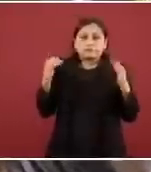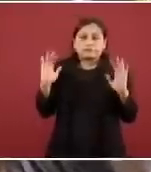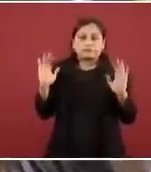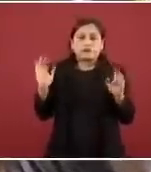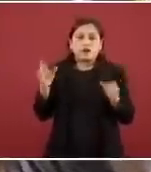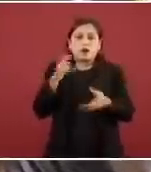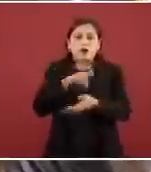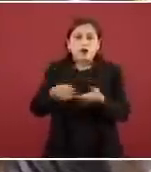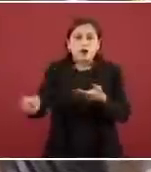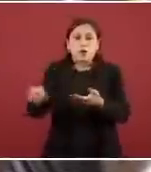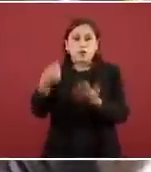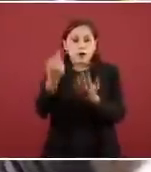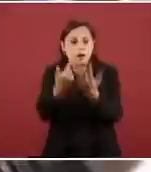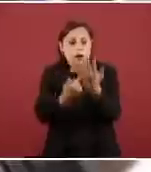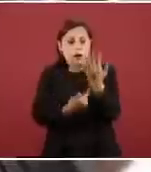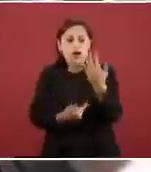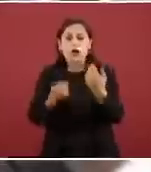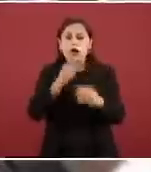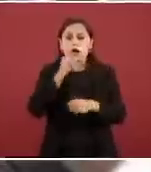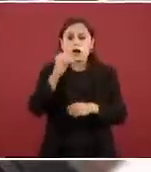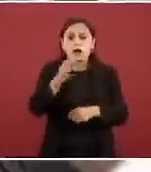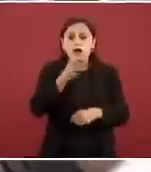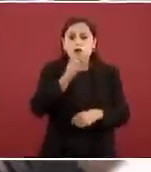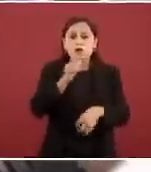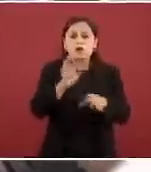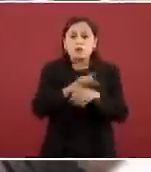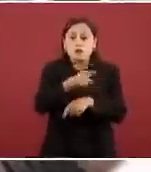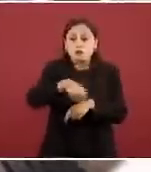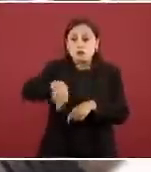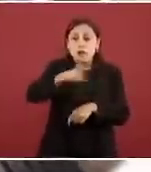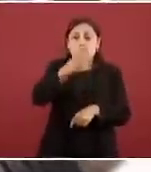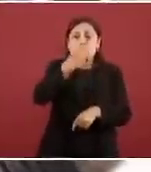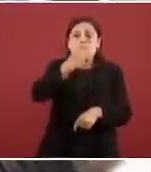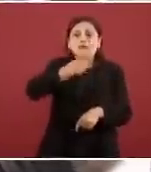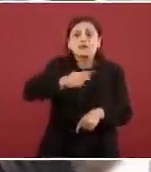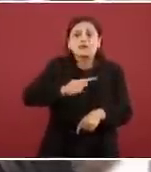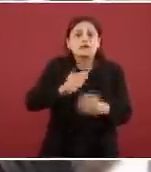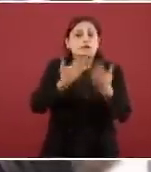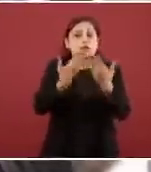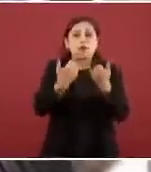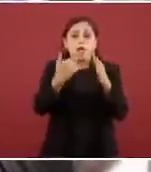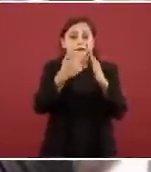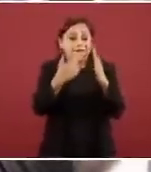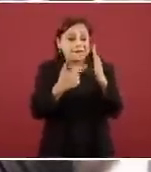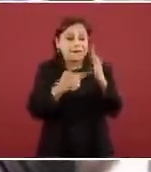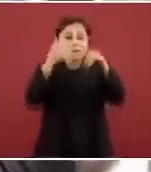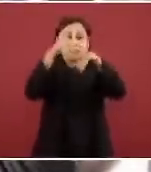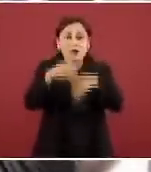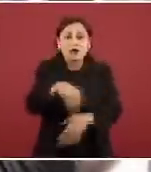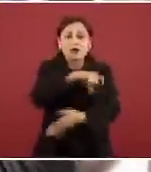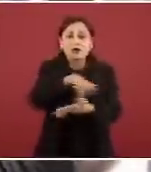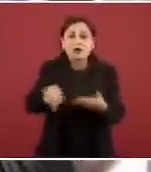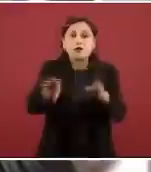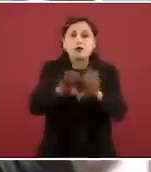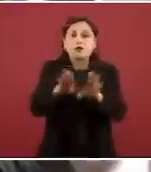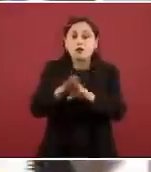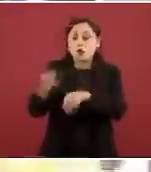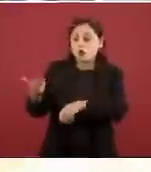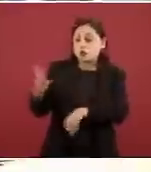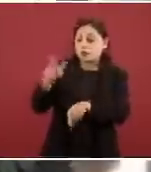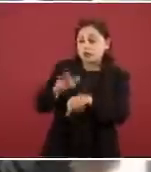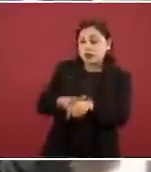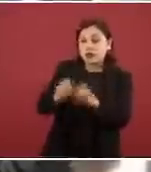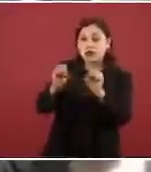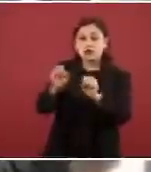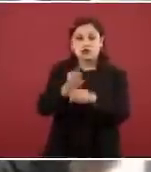porque dicen que no había un protocolo, un mecanismo que justifique ¿cómo va a justificar el hospital o la Secretaría de